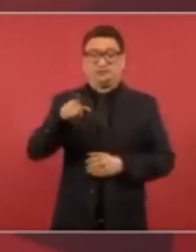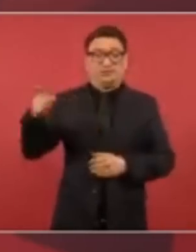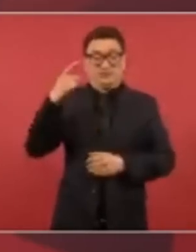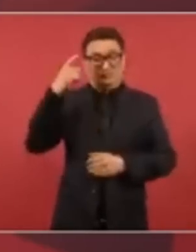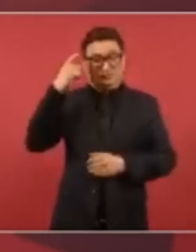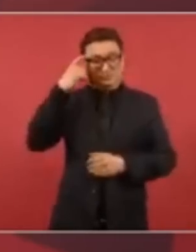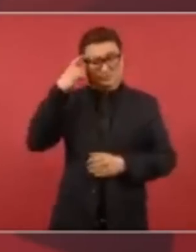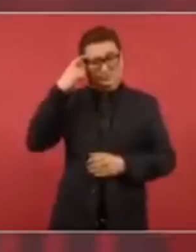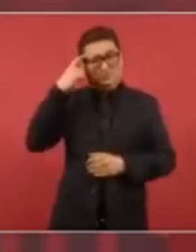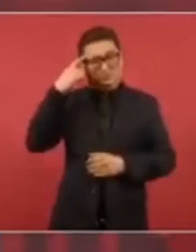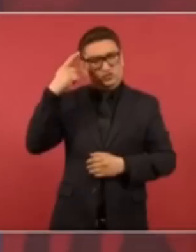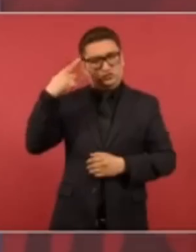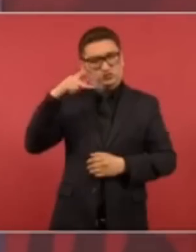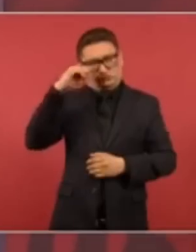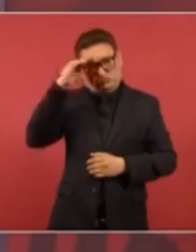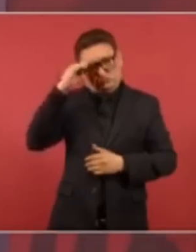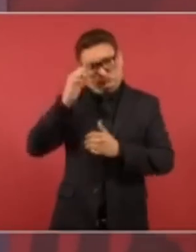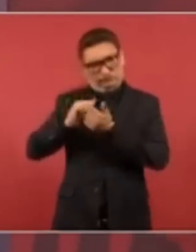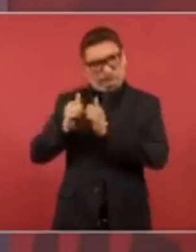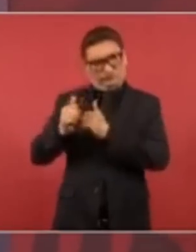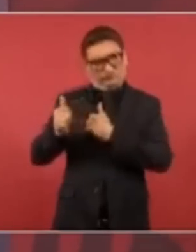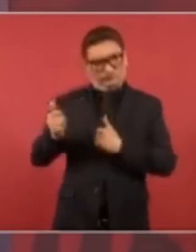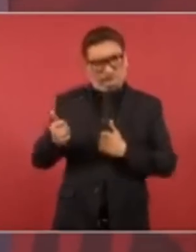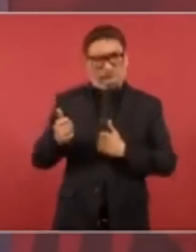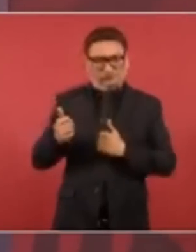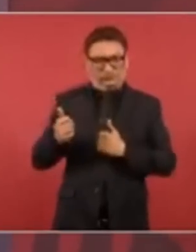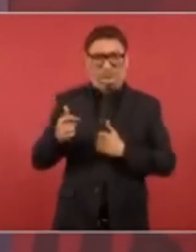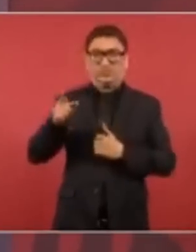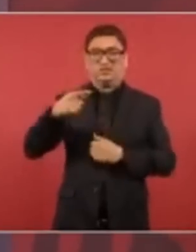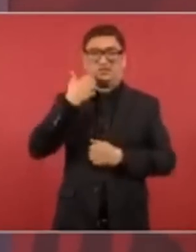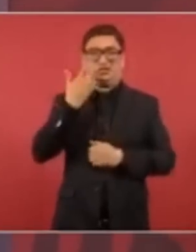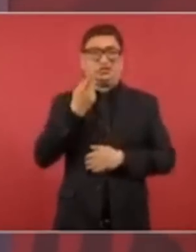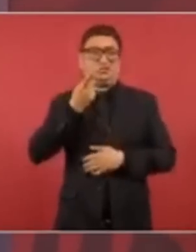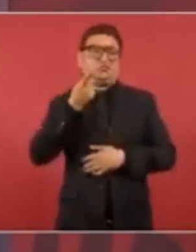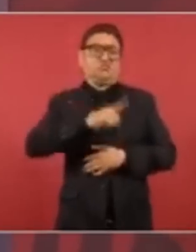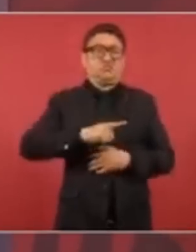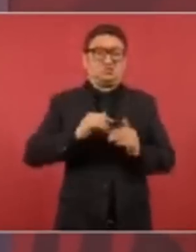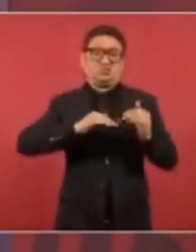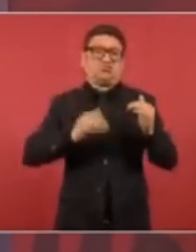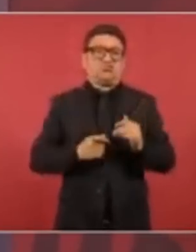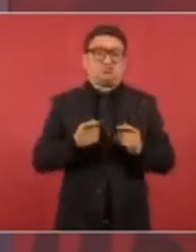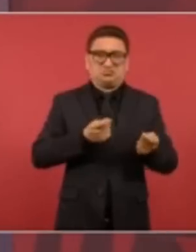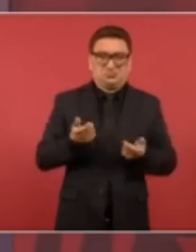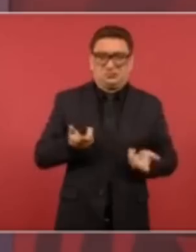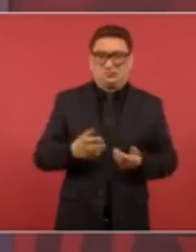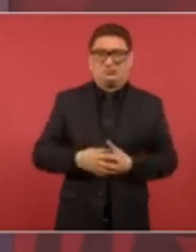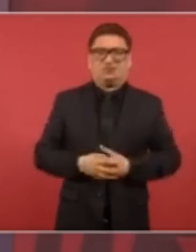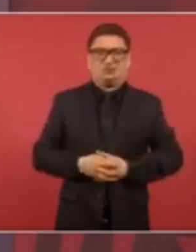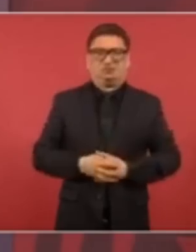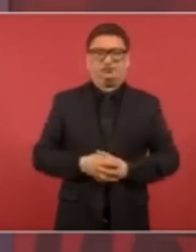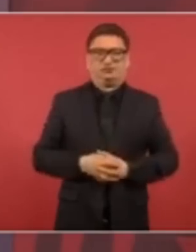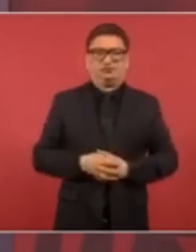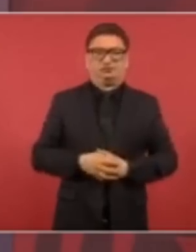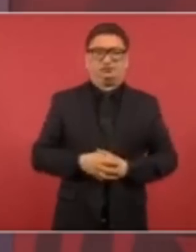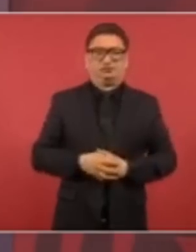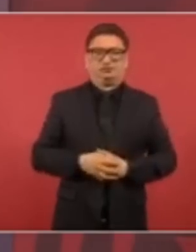a los líderes, y con eso entienden. Y es que el 26 de febrero fue una